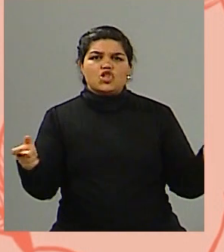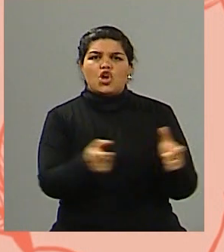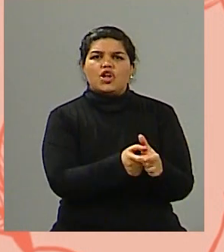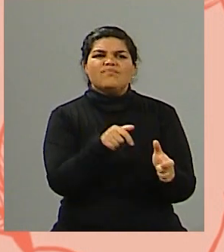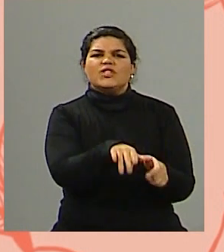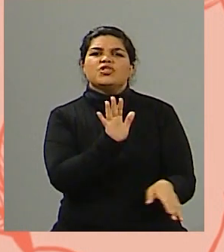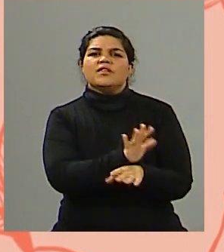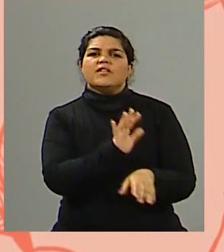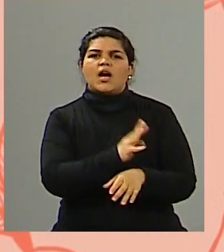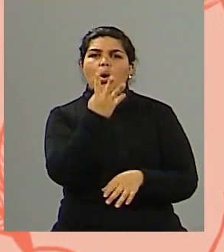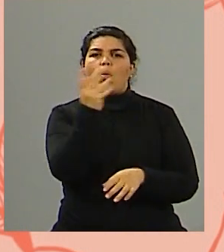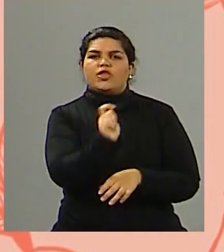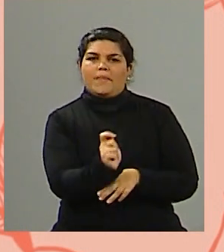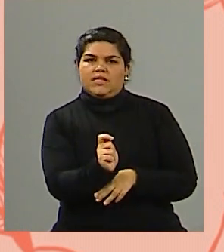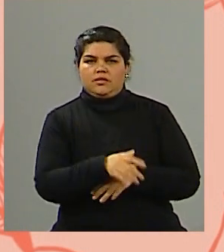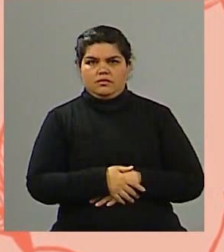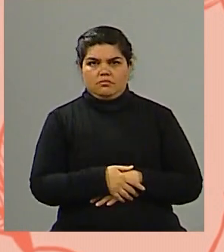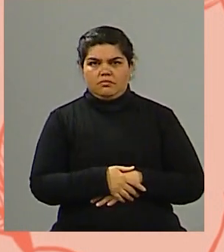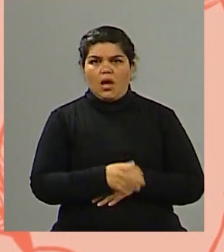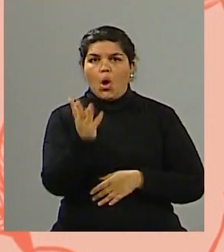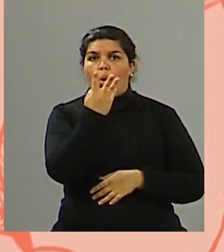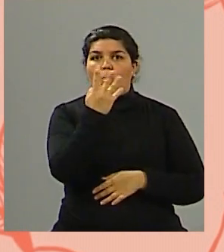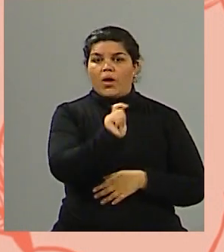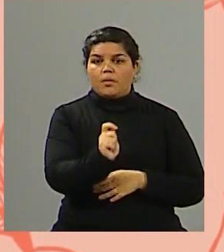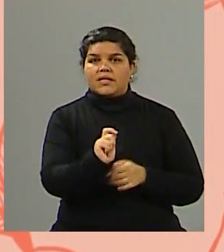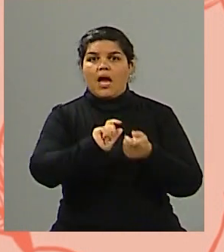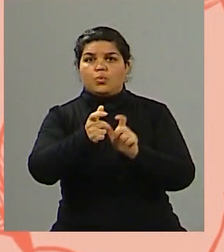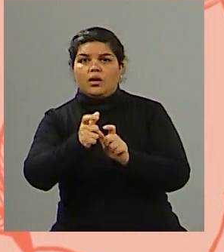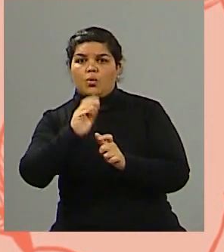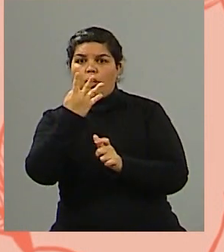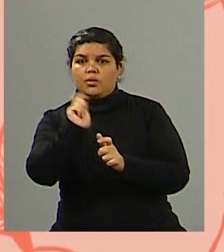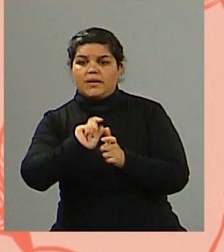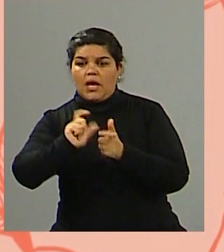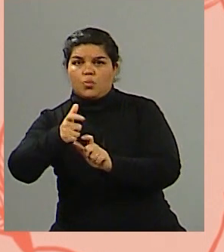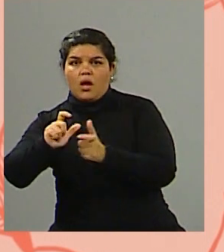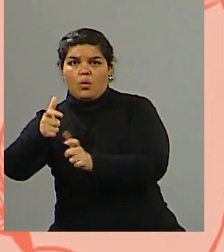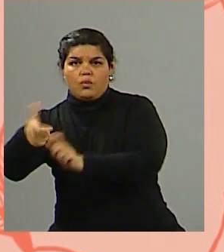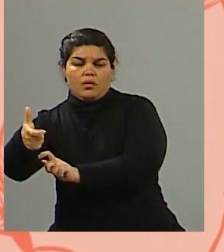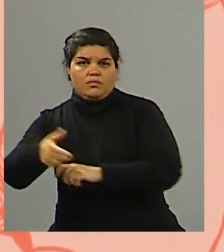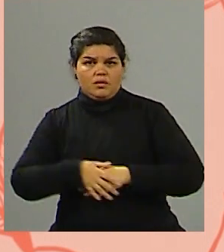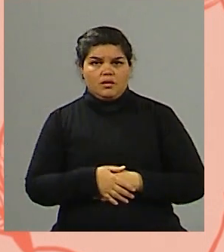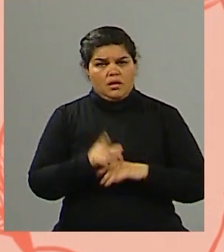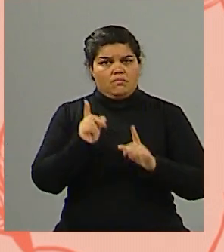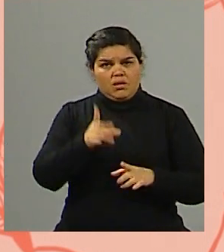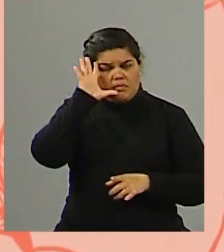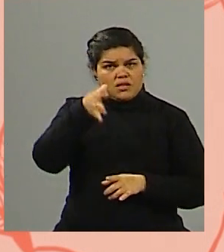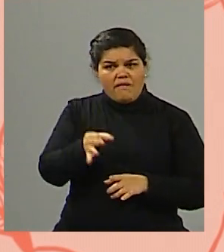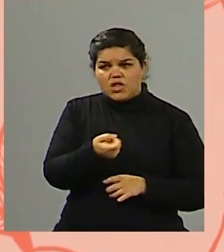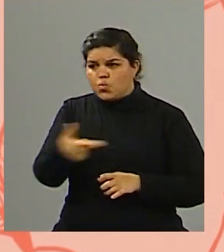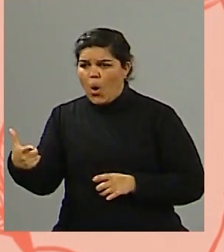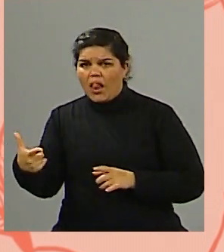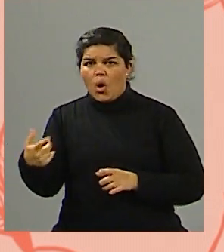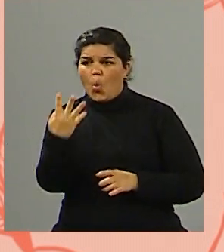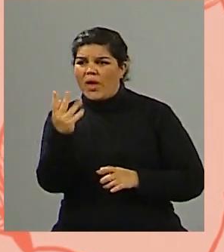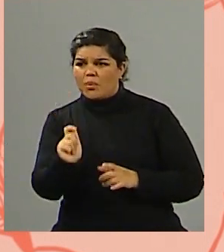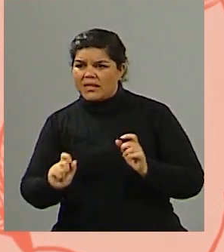cuatrimestrales, cuando ningún salario, o sea, sabemos que no toda la población trabajadora alquila, pero sí sabemos que toda la población inquilina trabaja, porque un requisito fundamental para poder